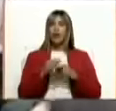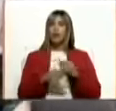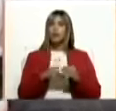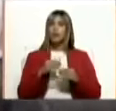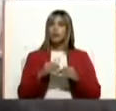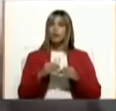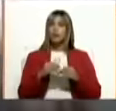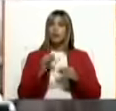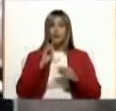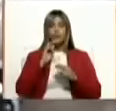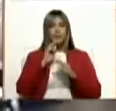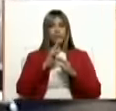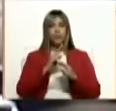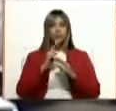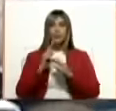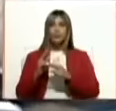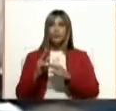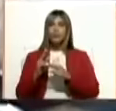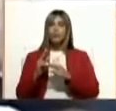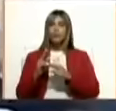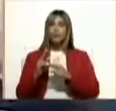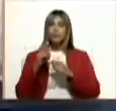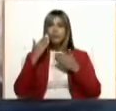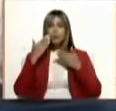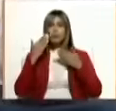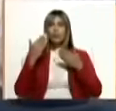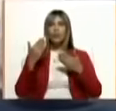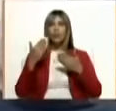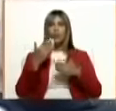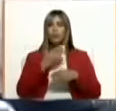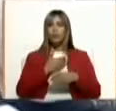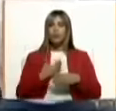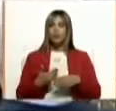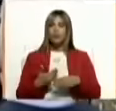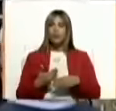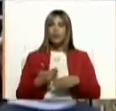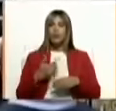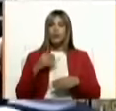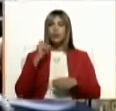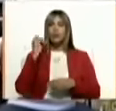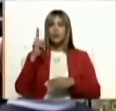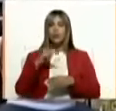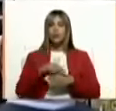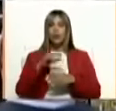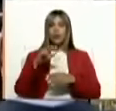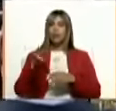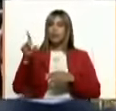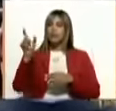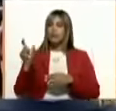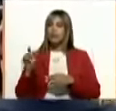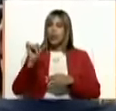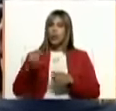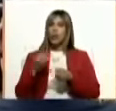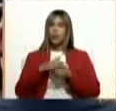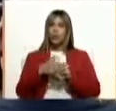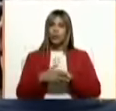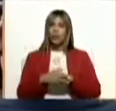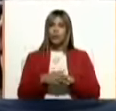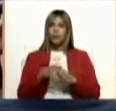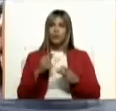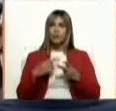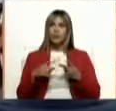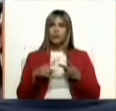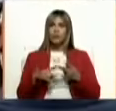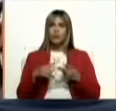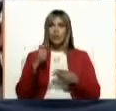un respetuoso saludo al presidente de la Asamblea Nacional, doctor Jorge Rodríguez, a las